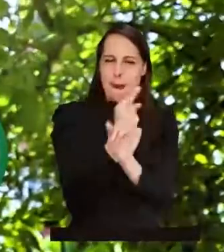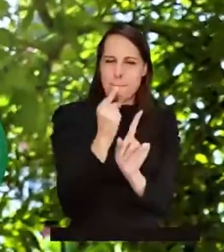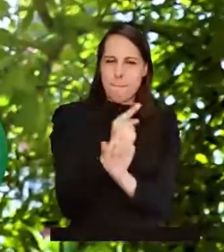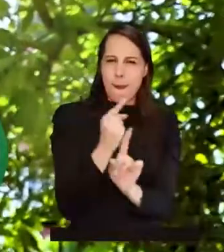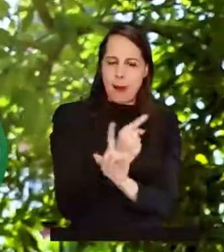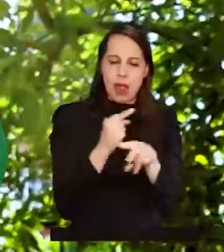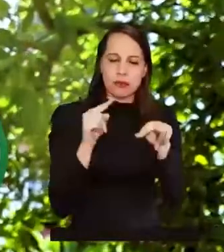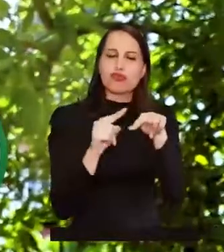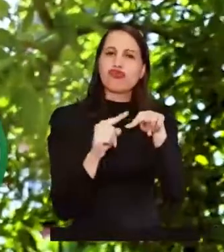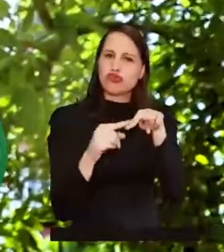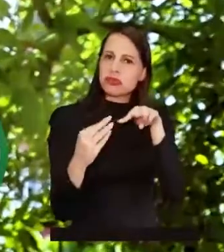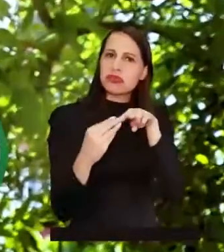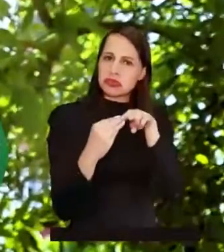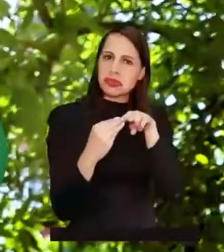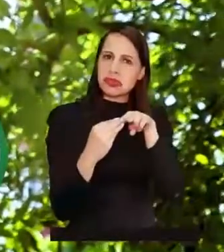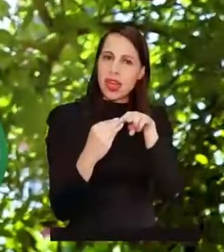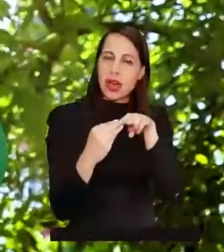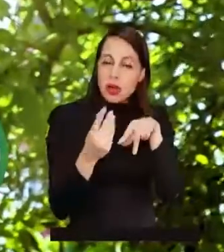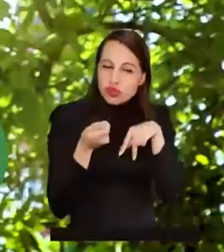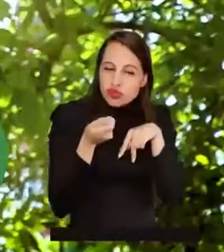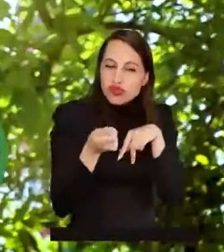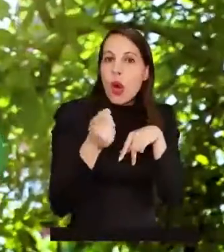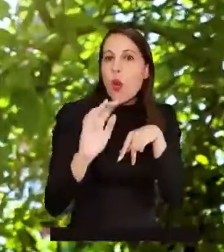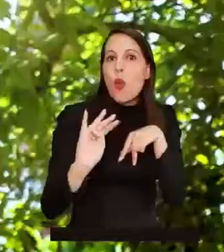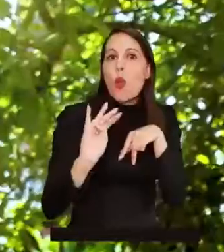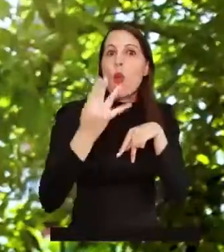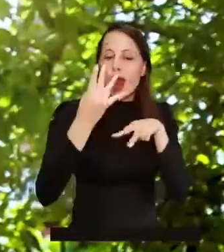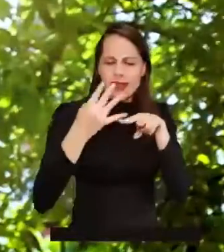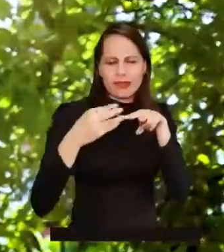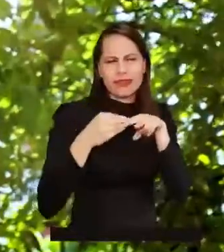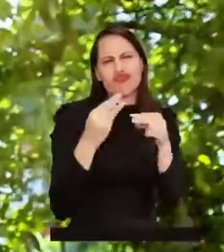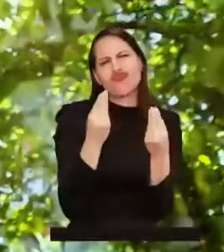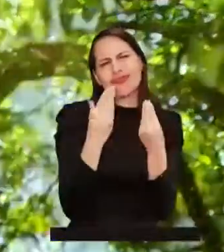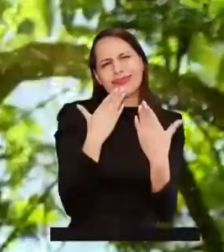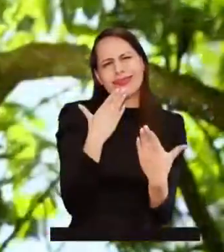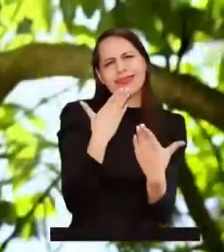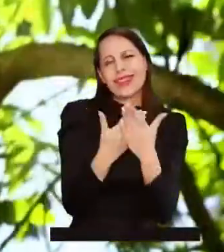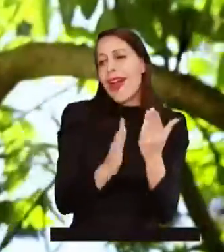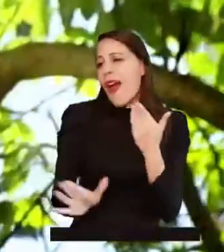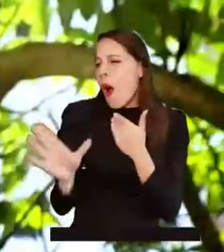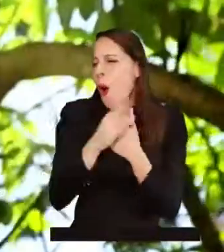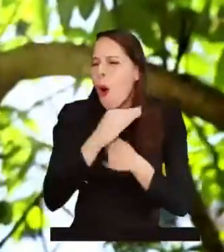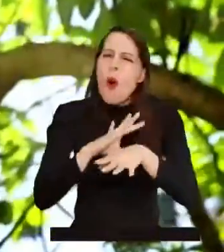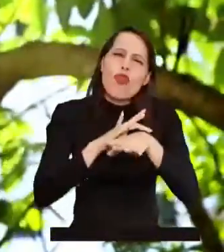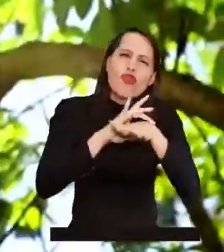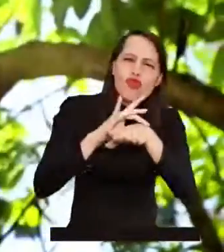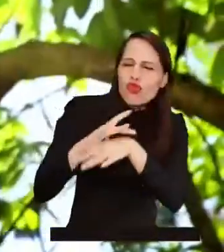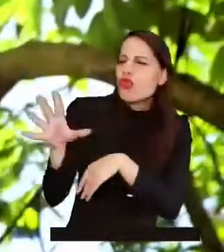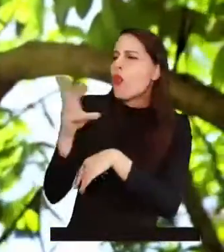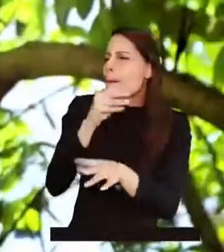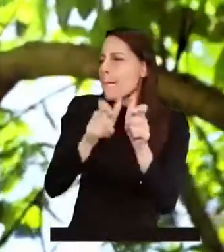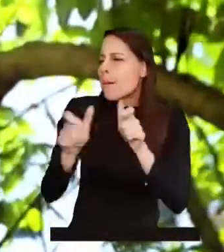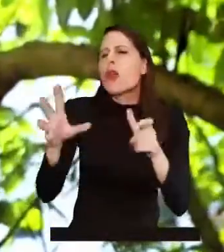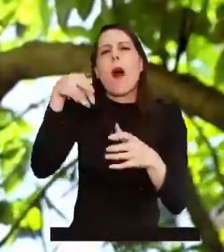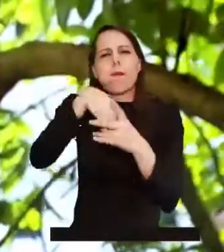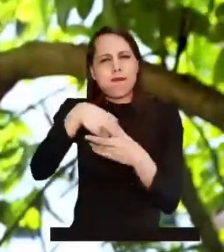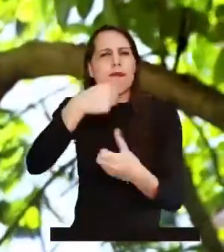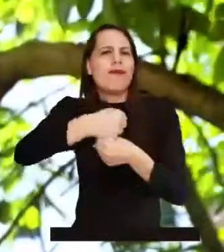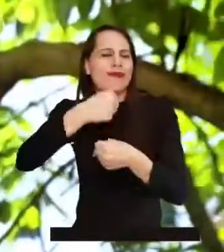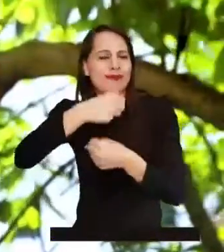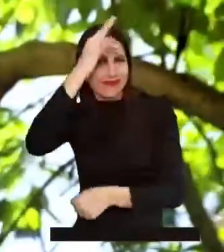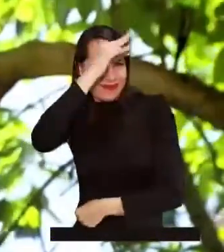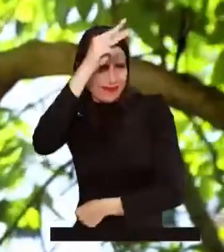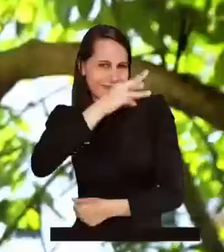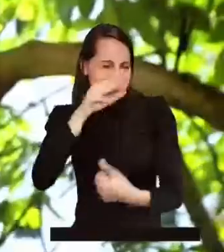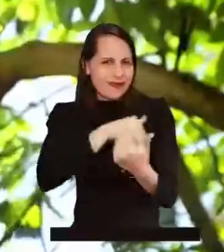tercera prótesis que le han hecho y ya le van a entregar la cuarta. Les agradezco al personal médico y a todos sus